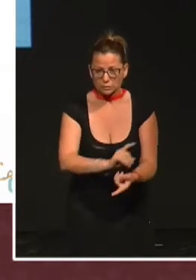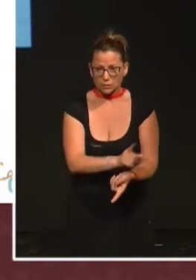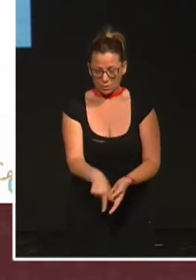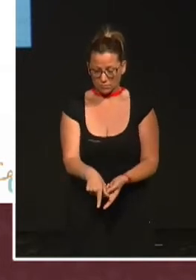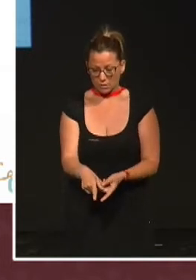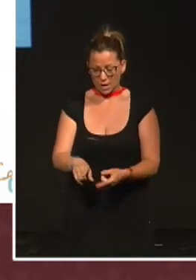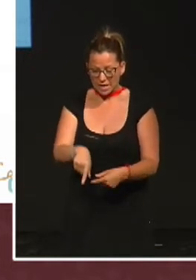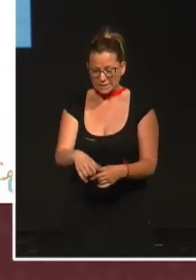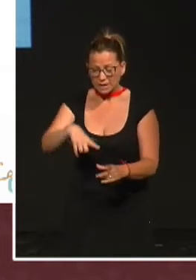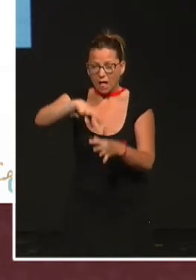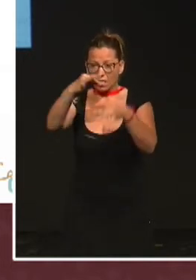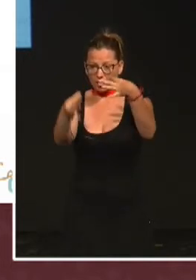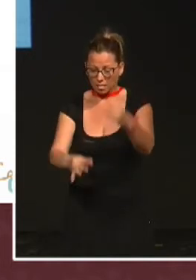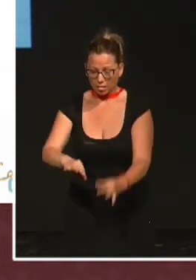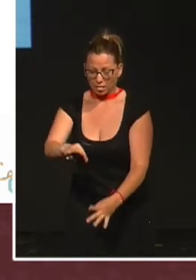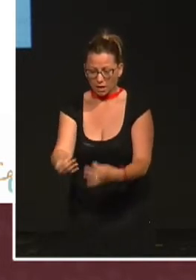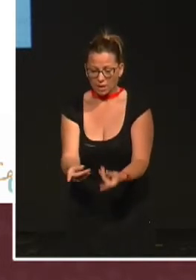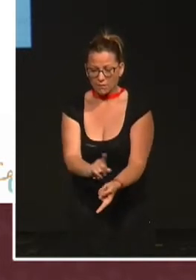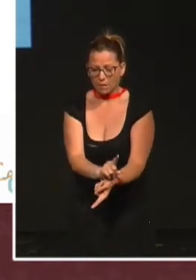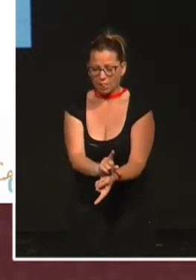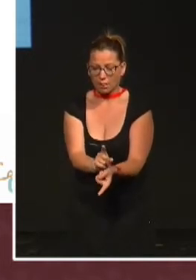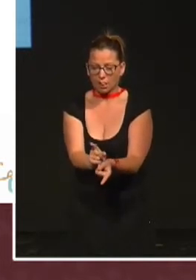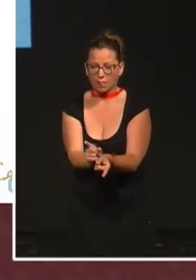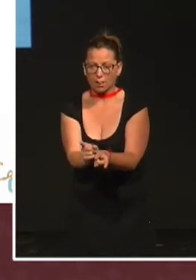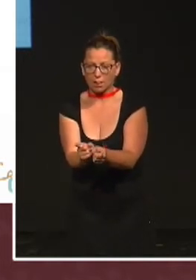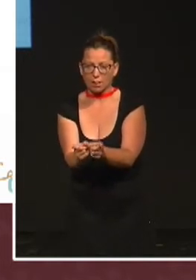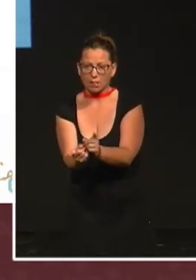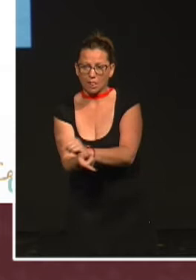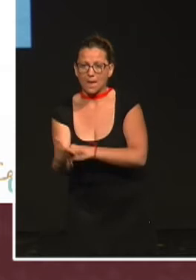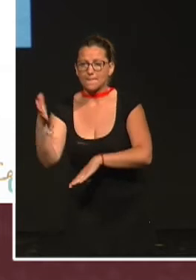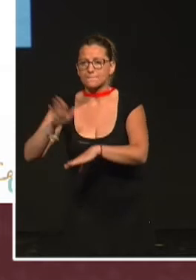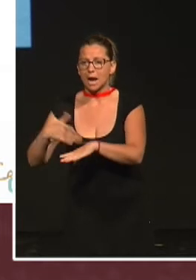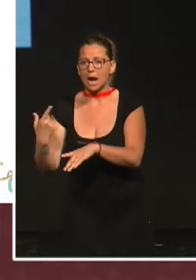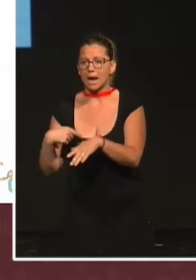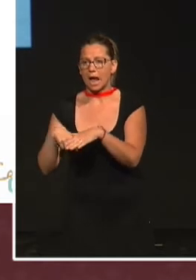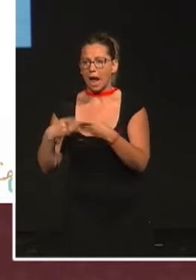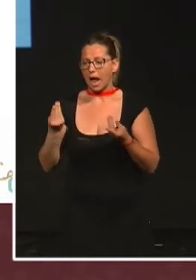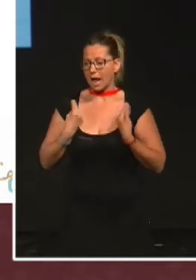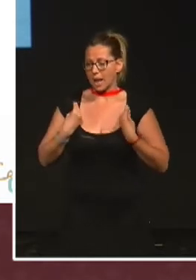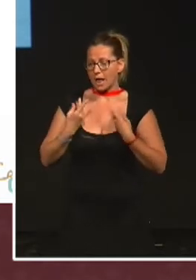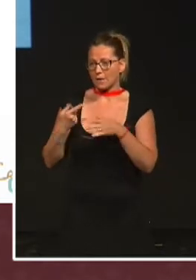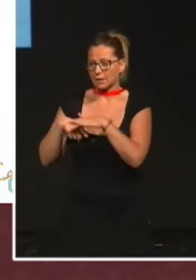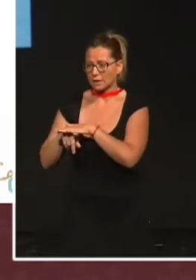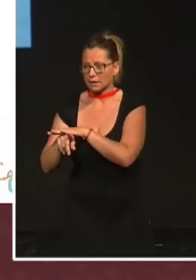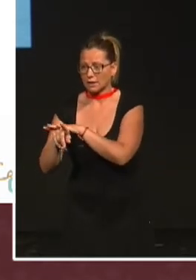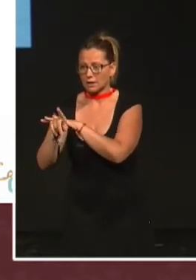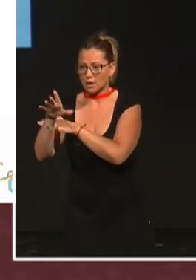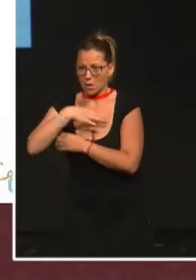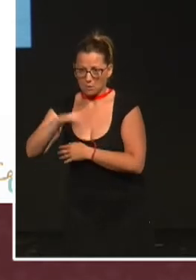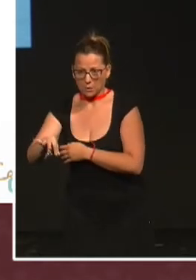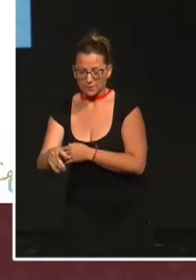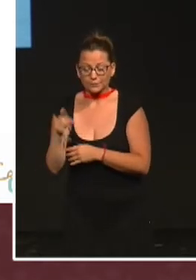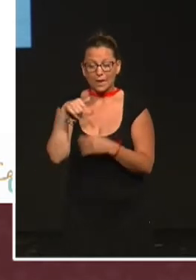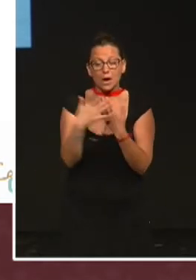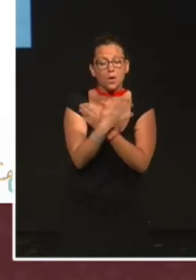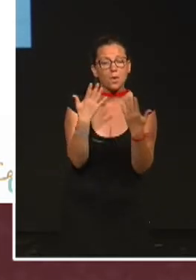suelo, se van transformando y van formando la capa de humus, fundamental para el desarrollo de la vida en el suelo. El compostaje es